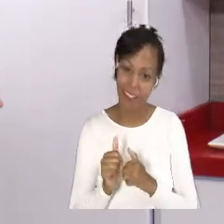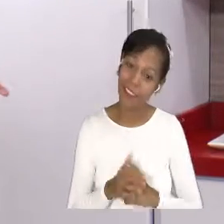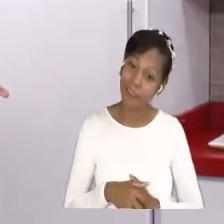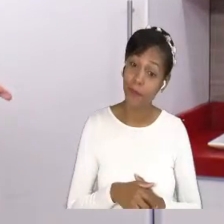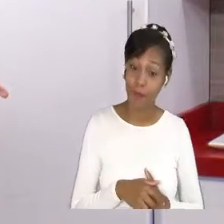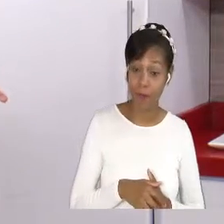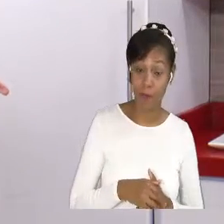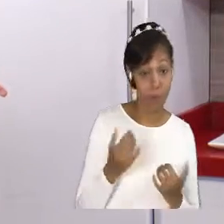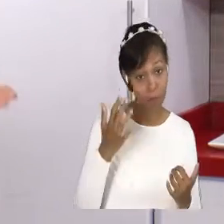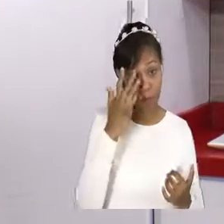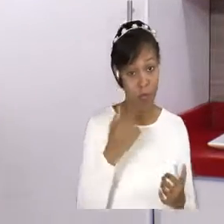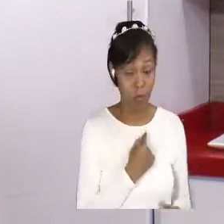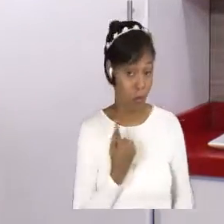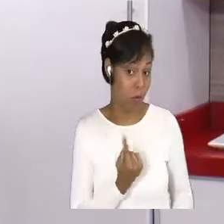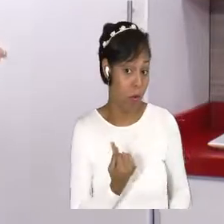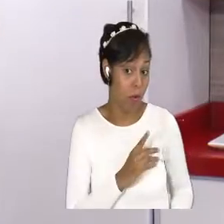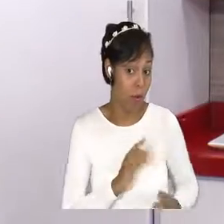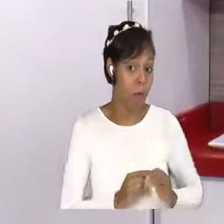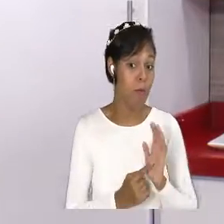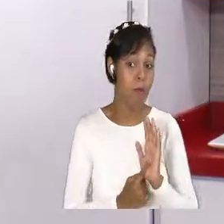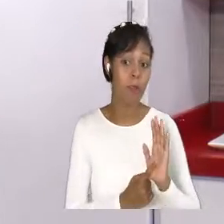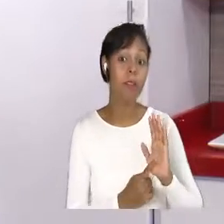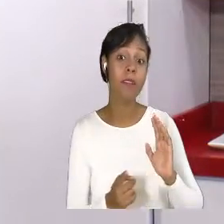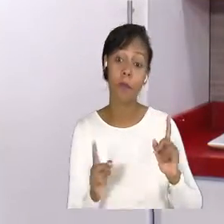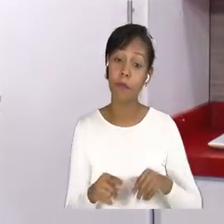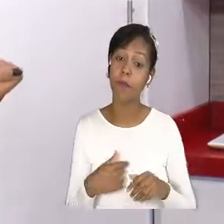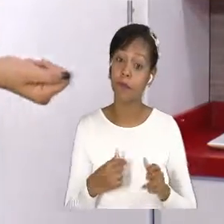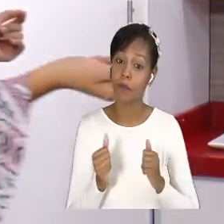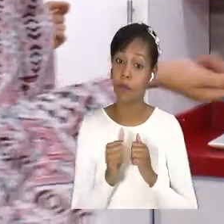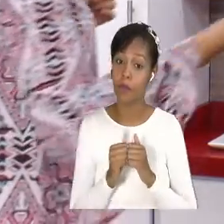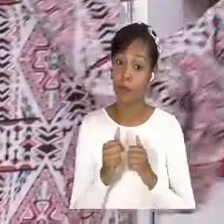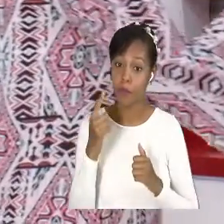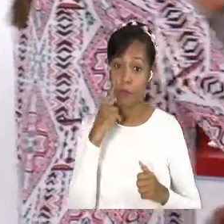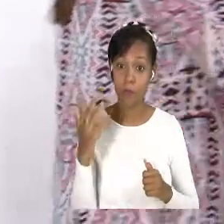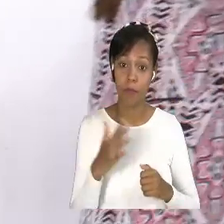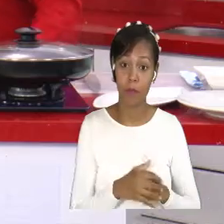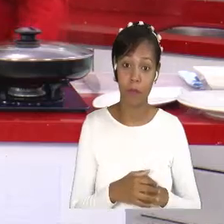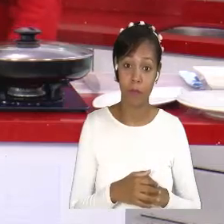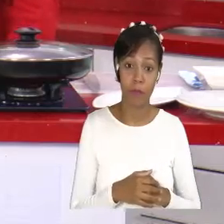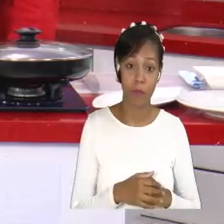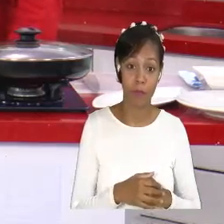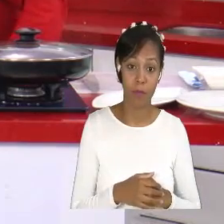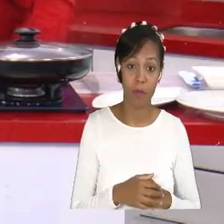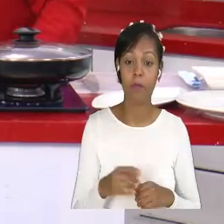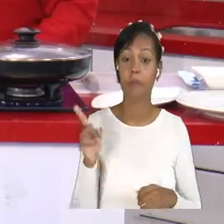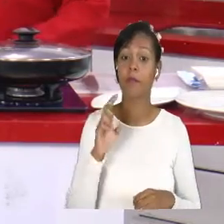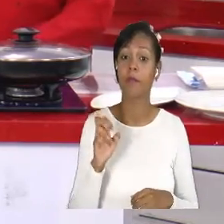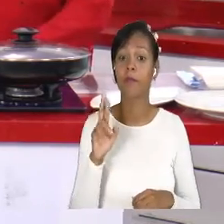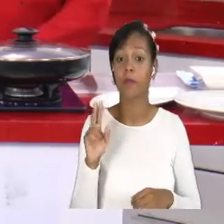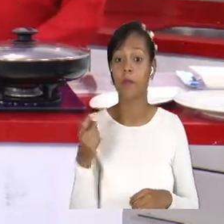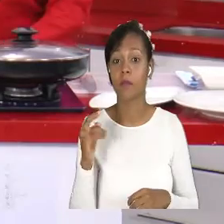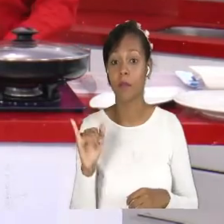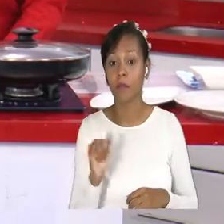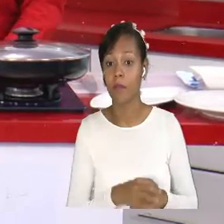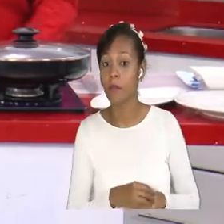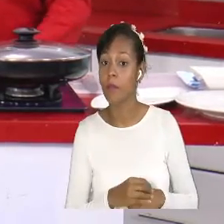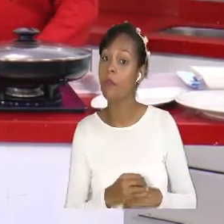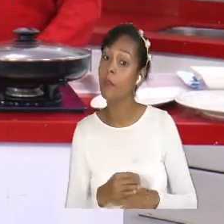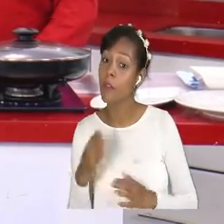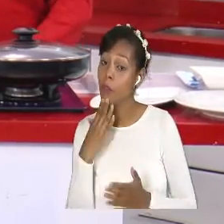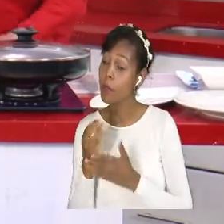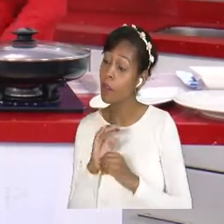este programa no lo presento sola yo, también lo presento y me voy a correr por aquí con mi queridísimo Sergio Andrés Silva. Buenos días, Sergio. Rochy, Dios la bendiga. ¿Cómo